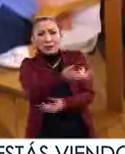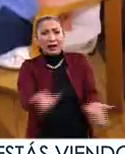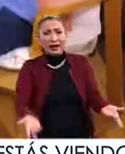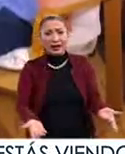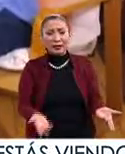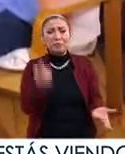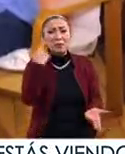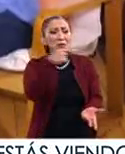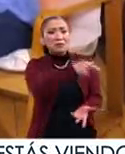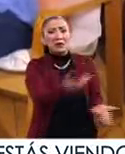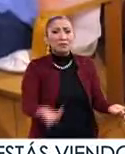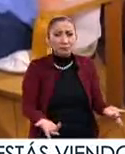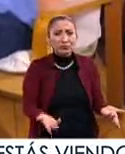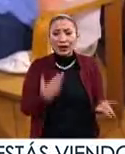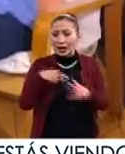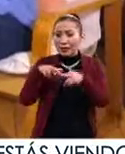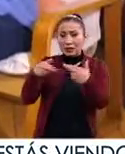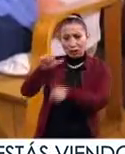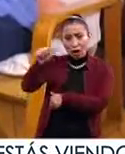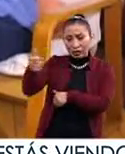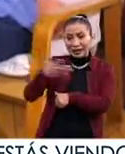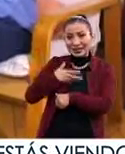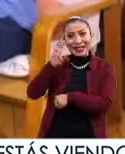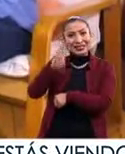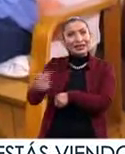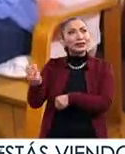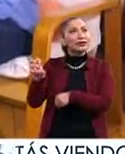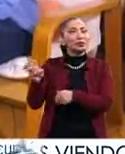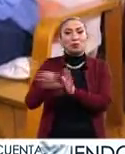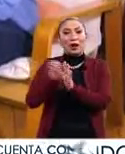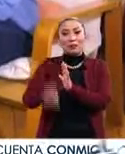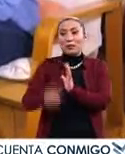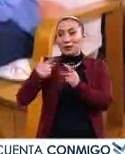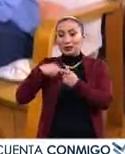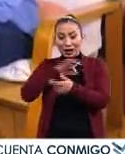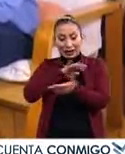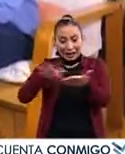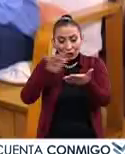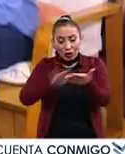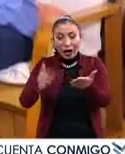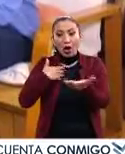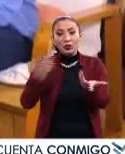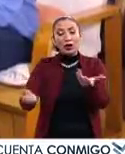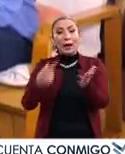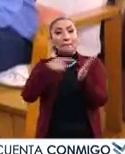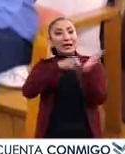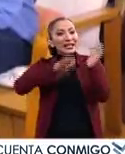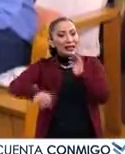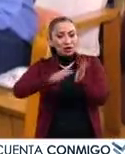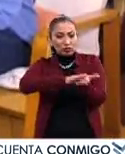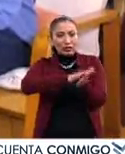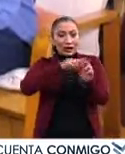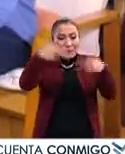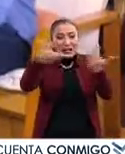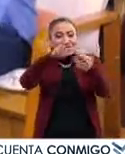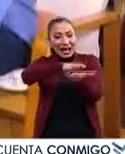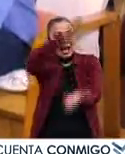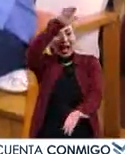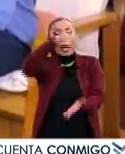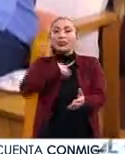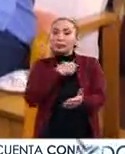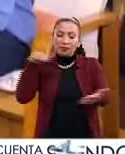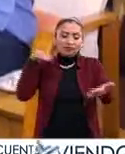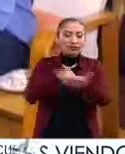mueven. Revistas que pueden tener 300 lectores con ediciones de 1500. Hay que hacerlo